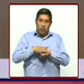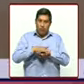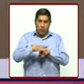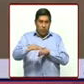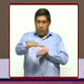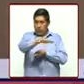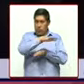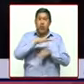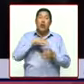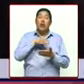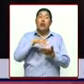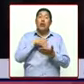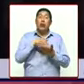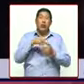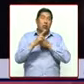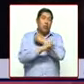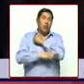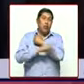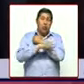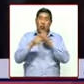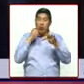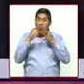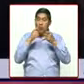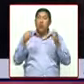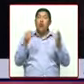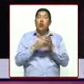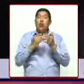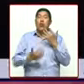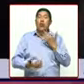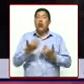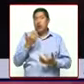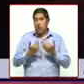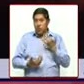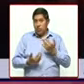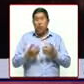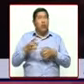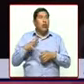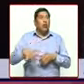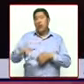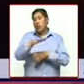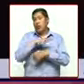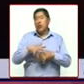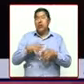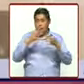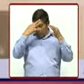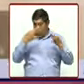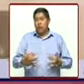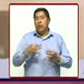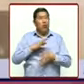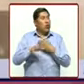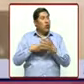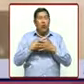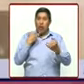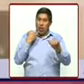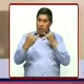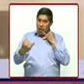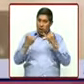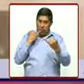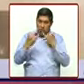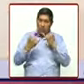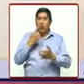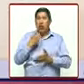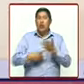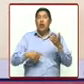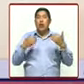conformado el Centro Nacional de Monitoreo contra Incendios, que es la instancia donde se consolida toda la información que